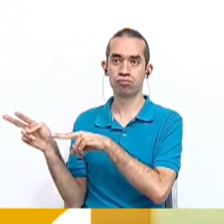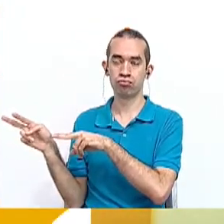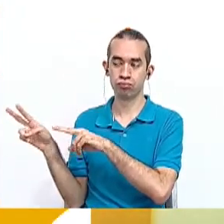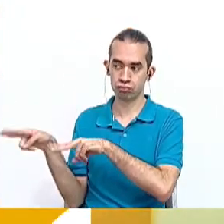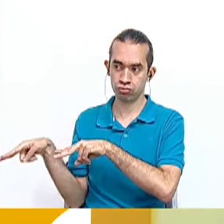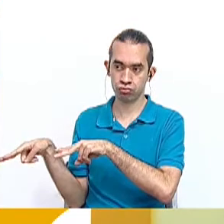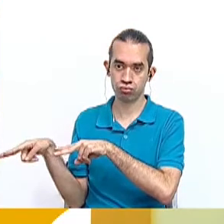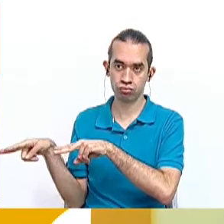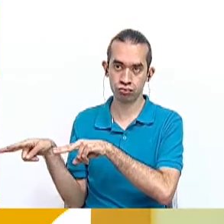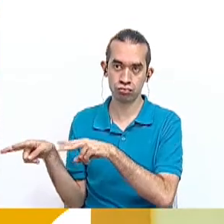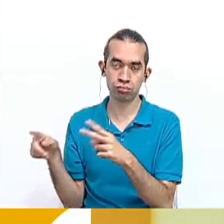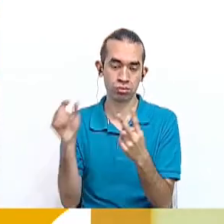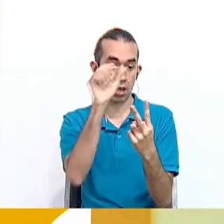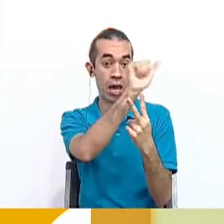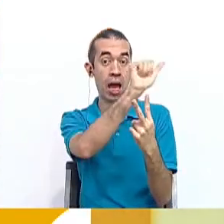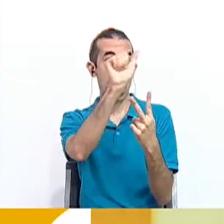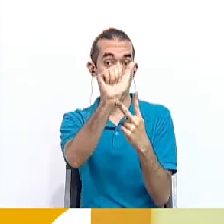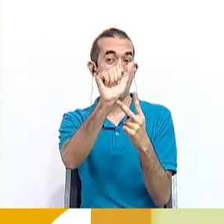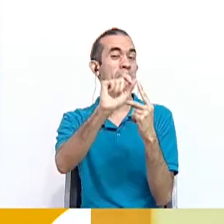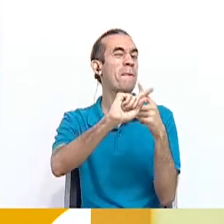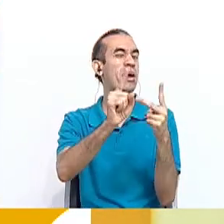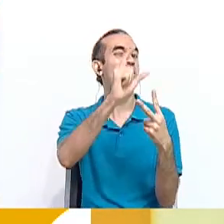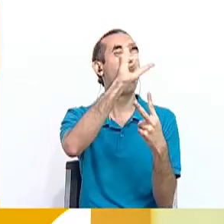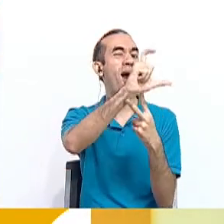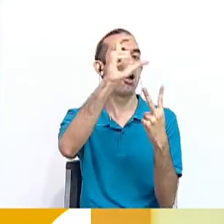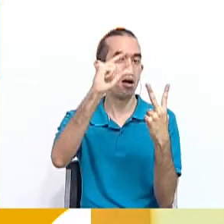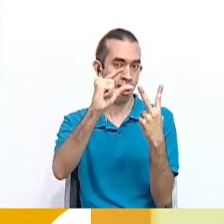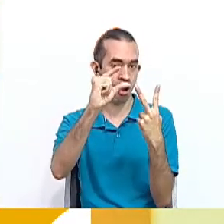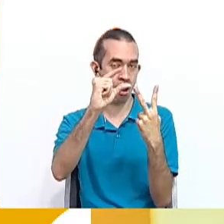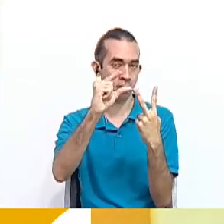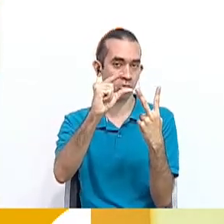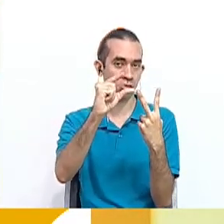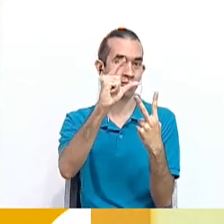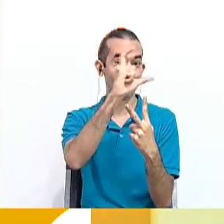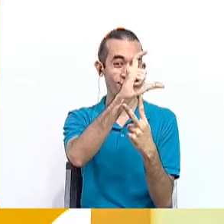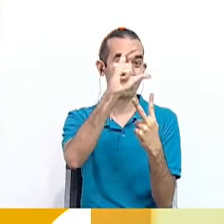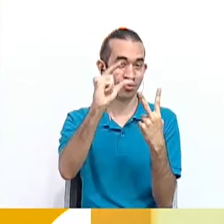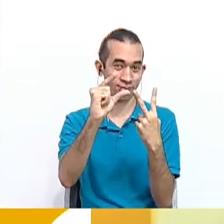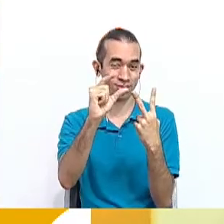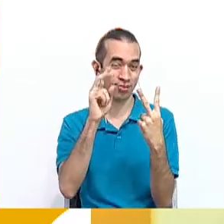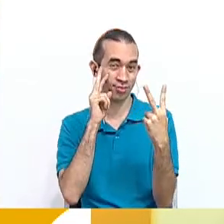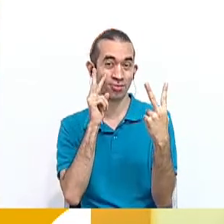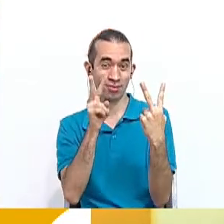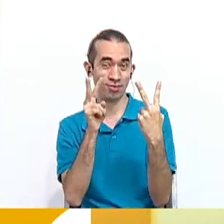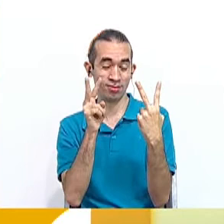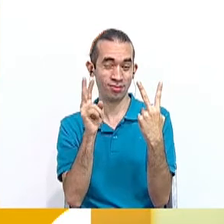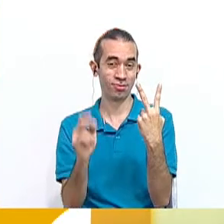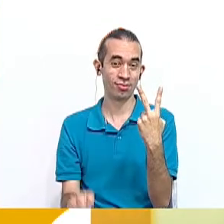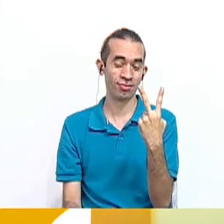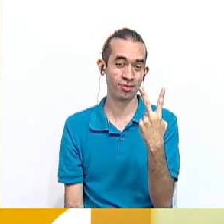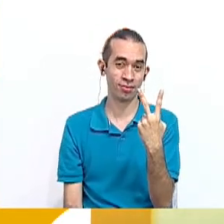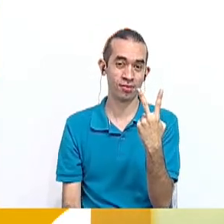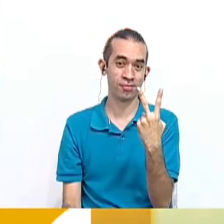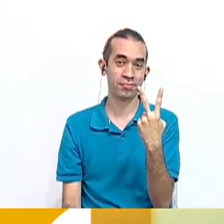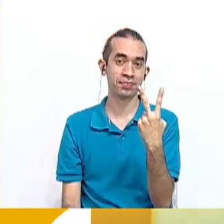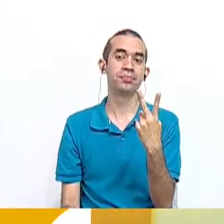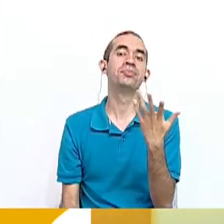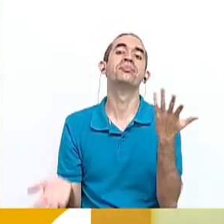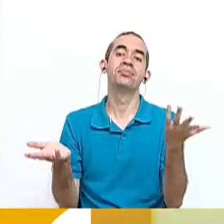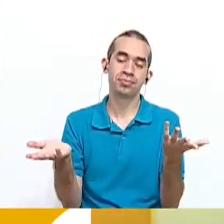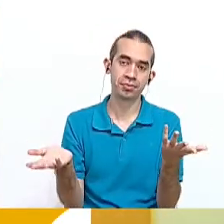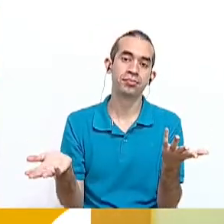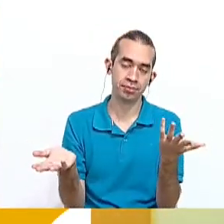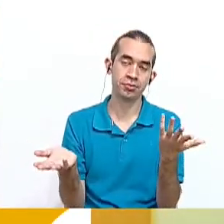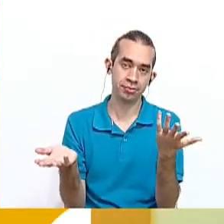aunque ambas son letra A, son diferentes. Una es mayúscula y la otra es minúscula. Aquí